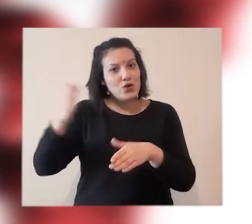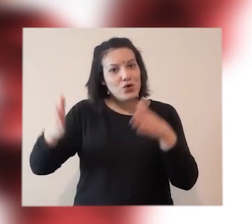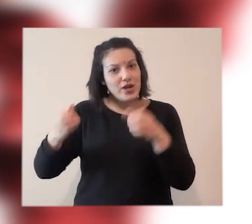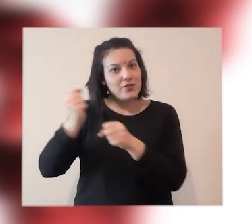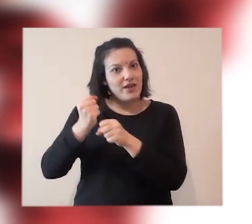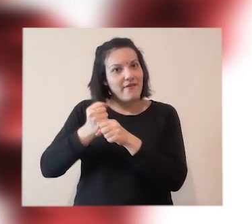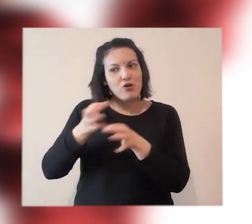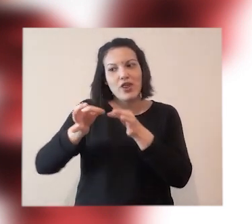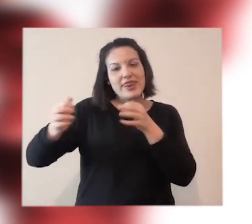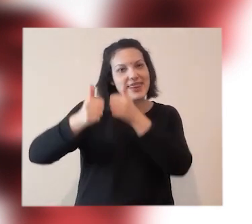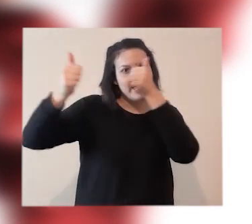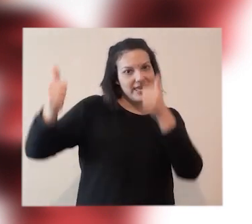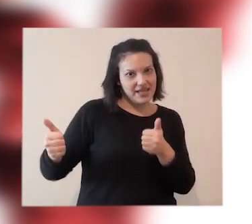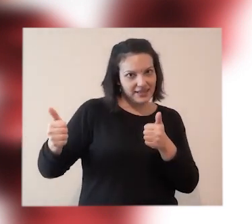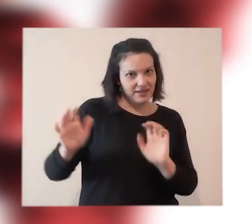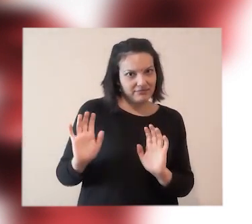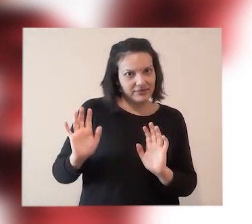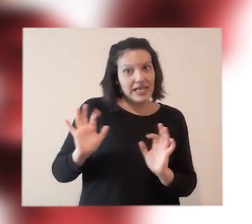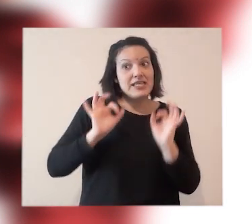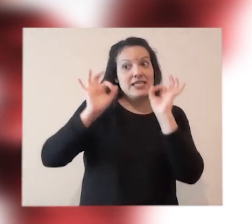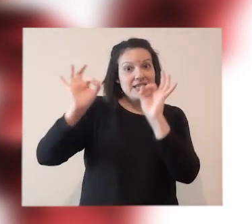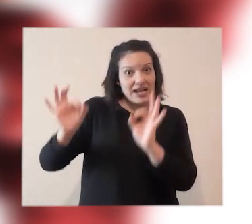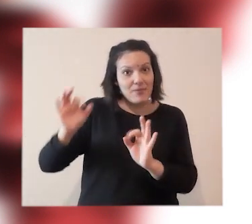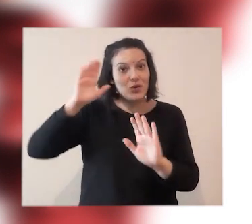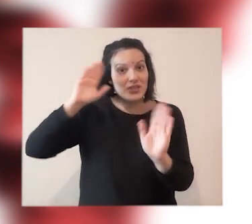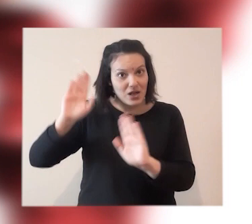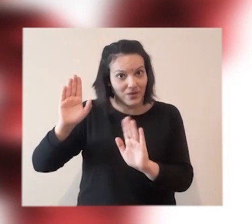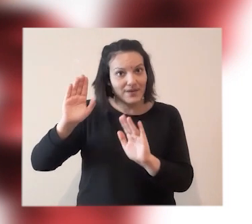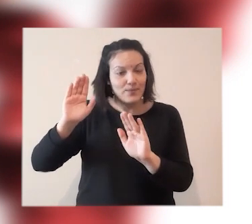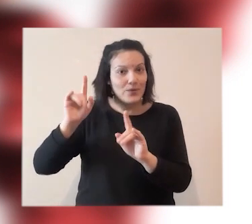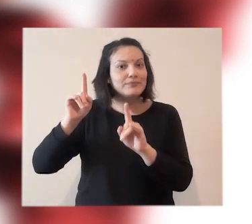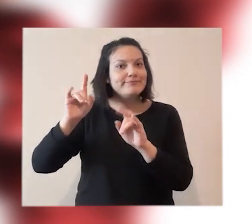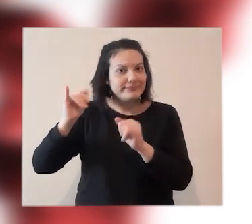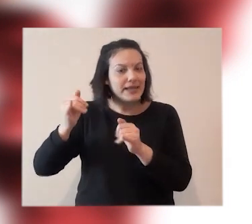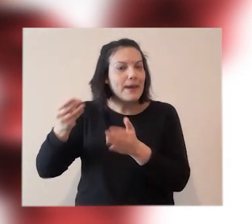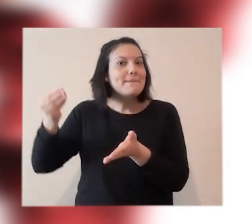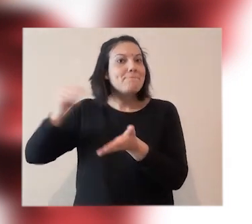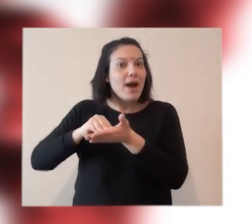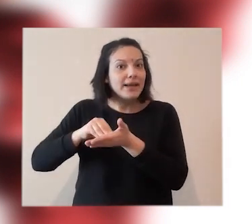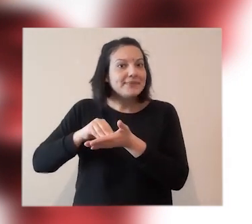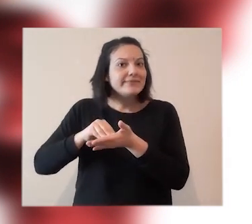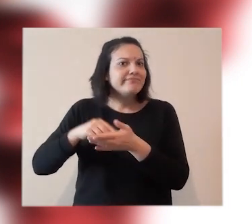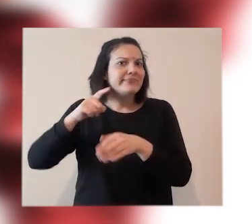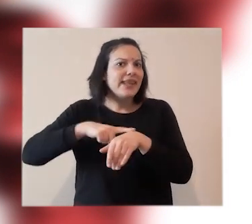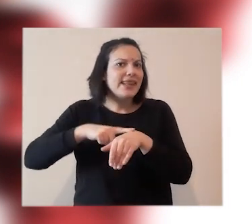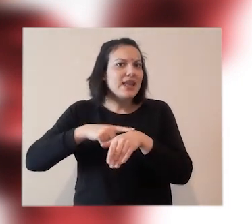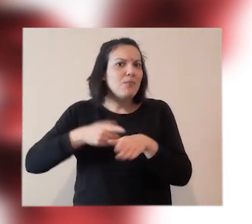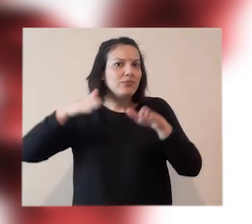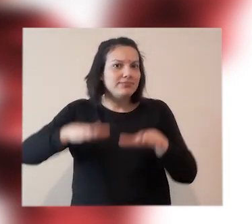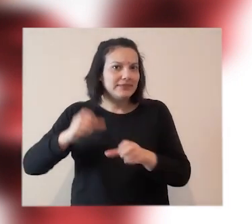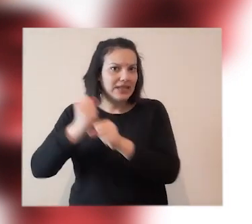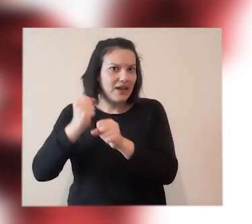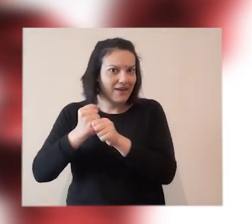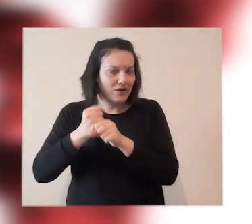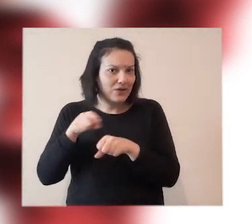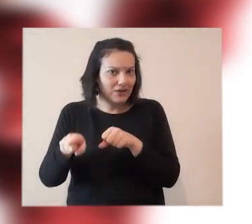distanciamiento social, no solo cuando llegamos y saludamos a nuestros compañeros, sino que también se van a tener que mantener las distancias, por